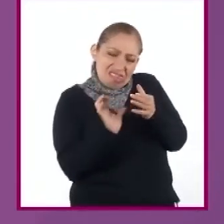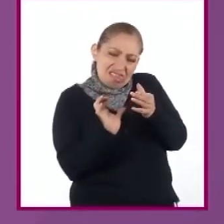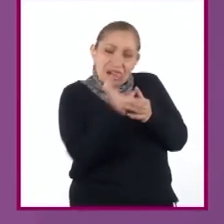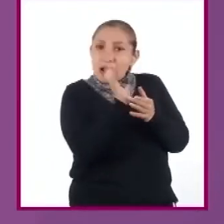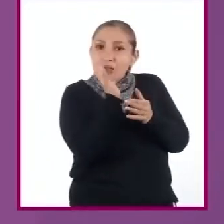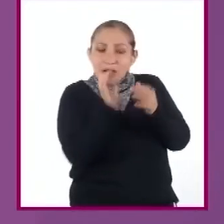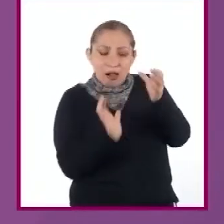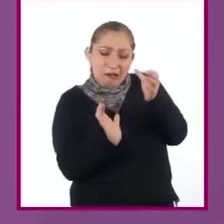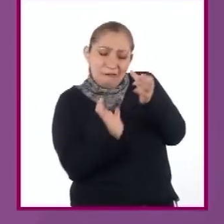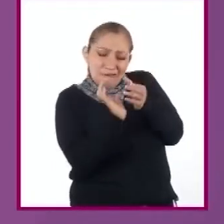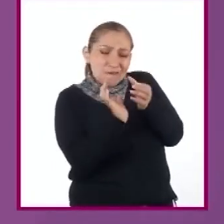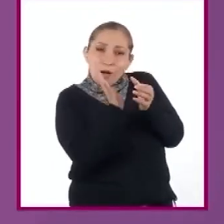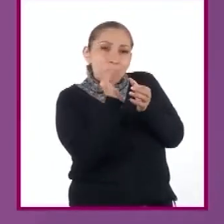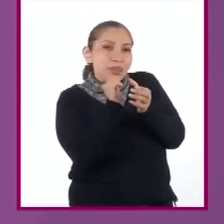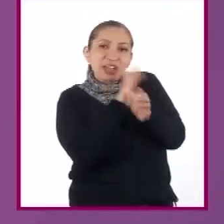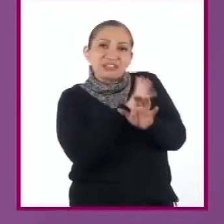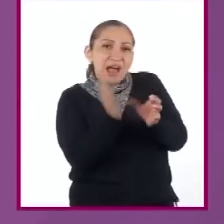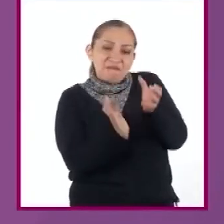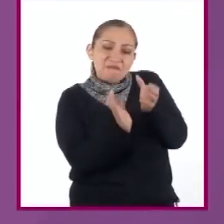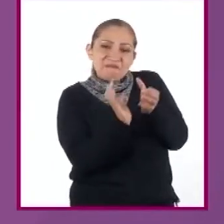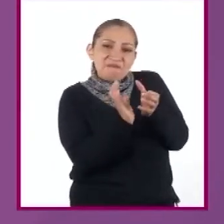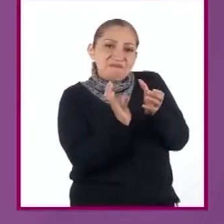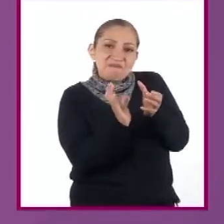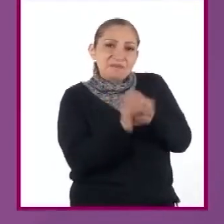presionemos, ya no se puede comprimir.